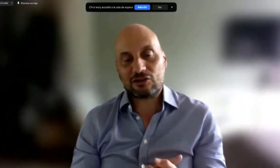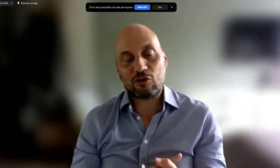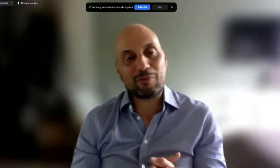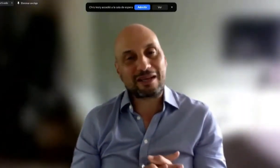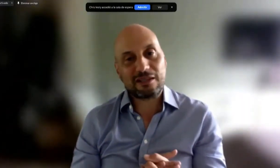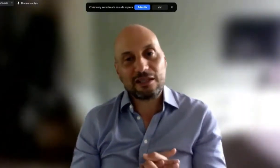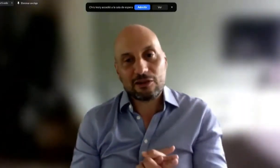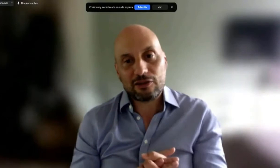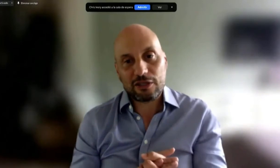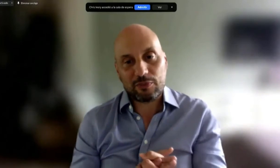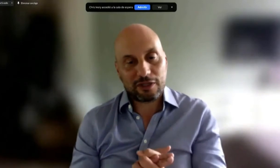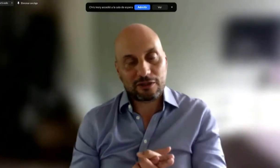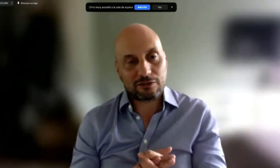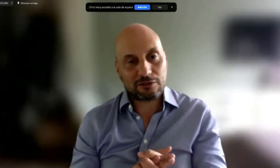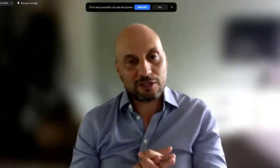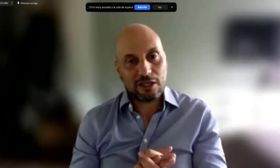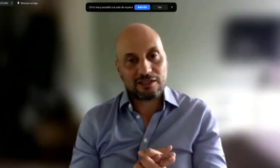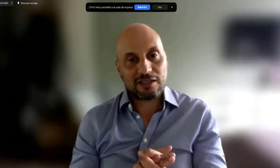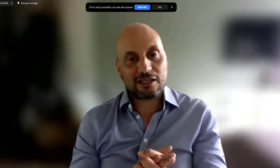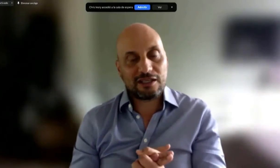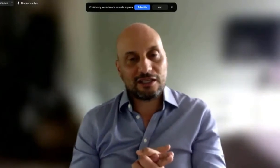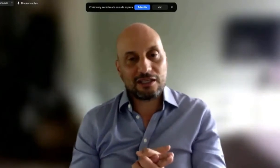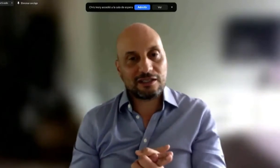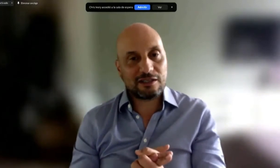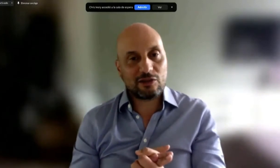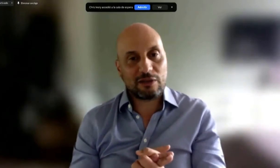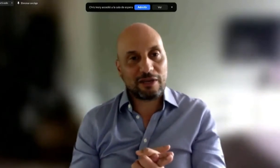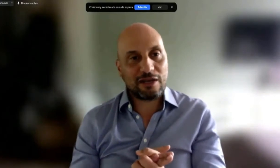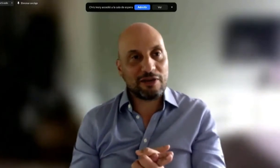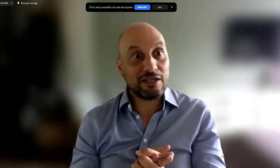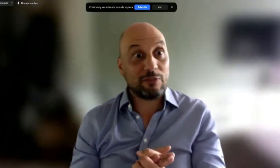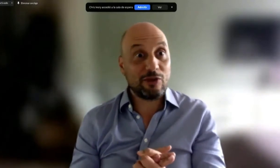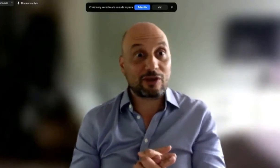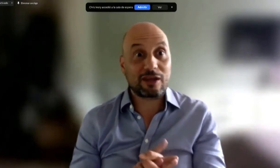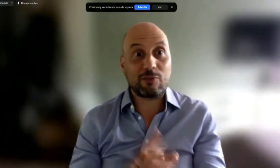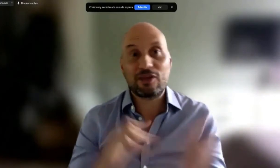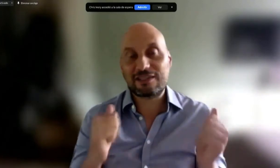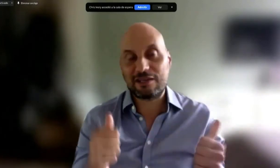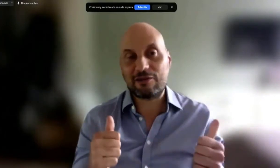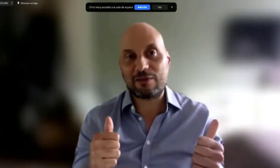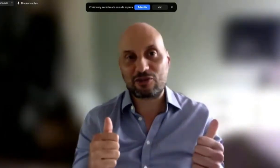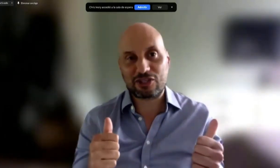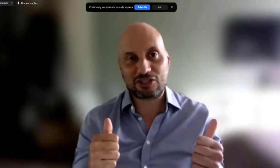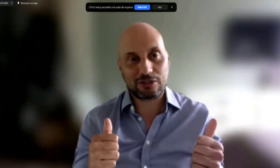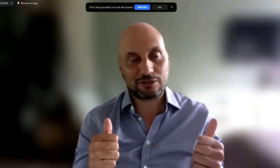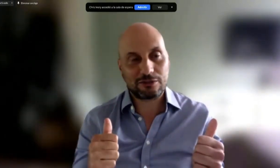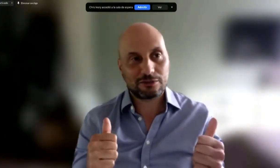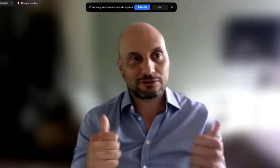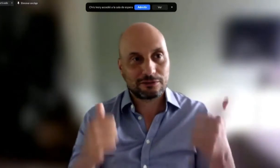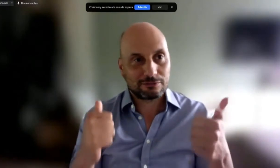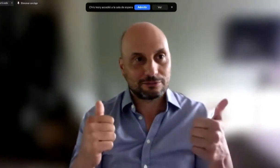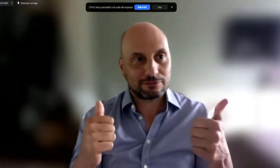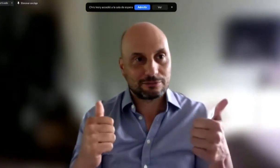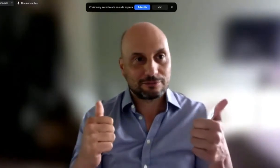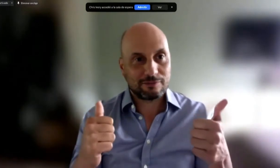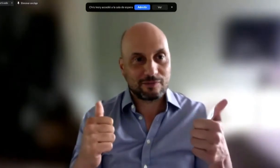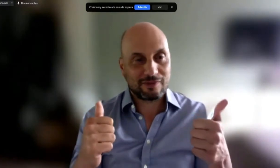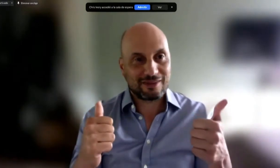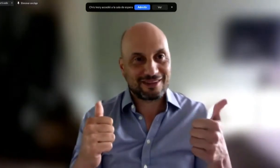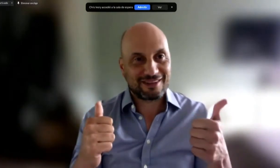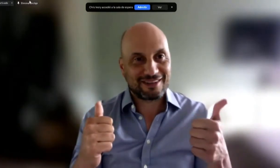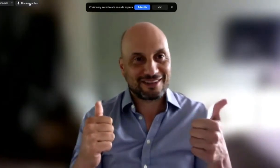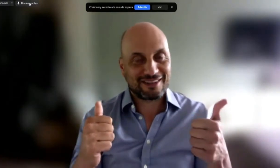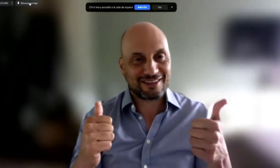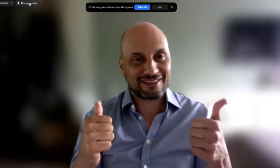acceso compartido del espectro. Así que Cristina, te cedo la palabra y espero que pueda salir bien la proyección.